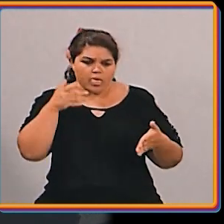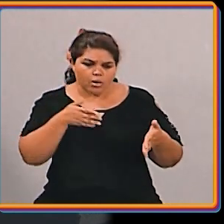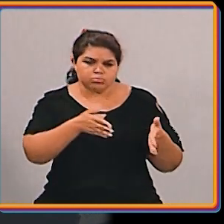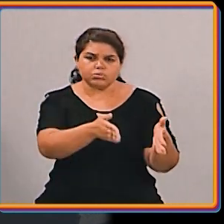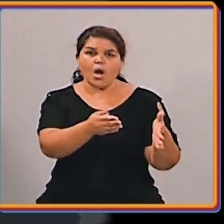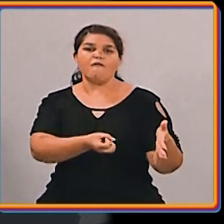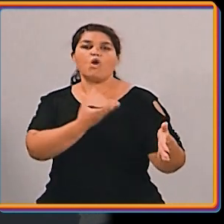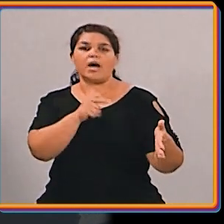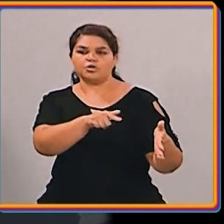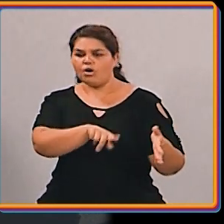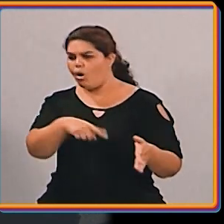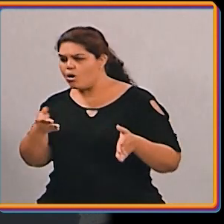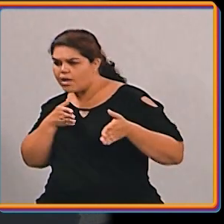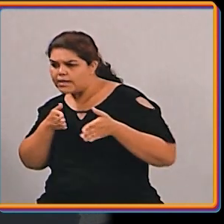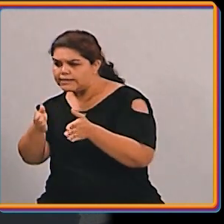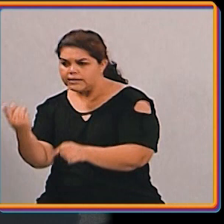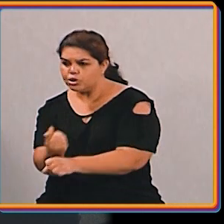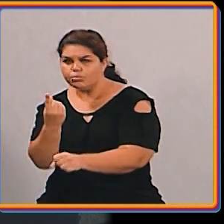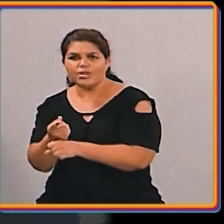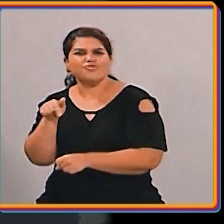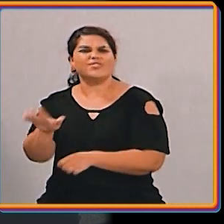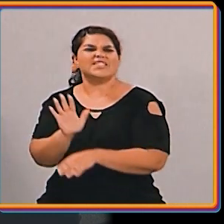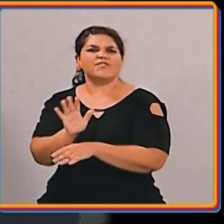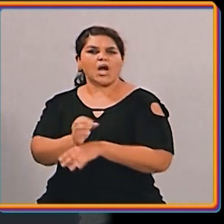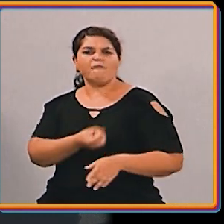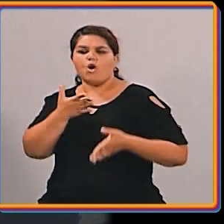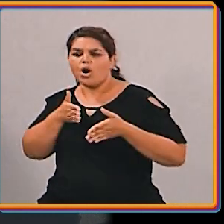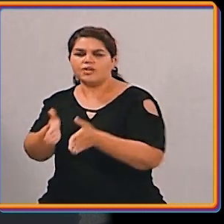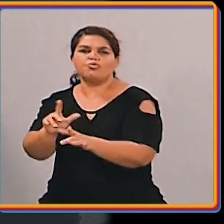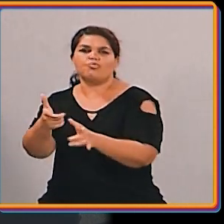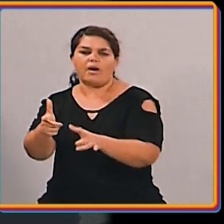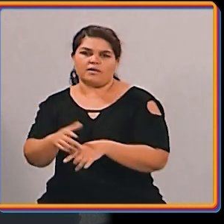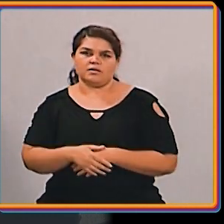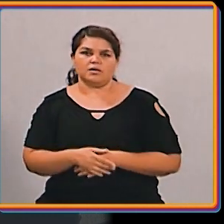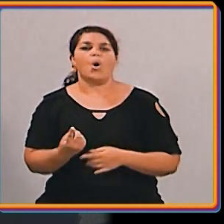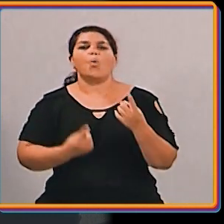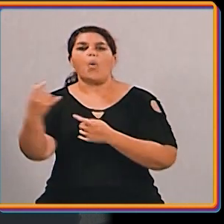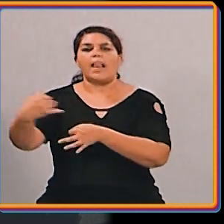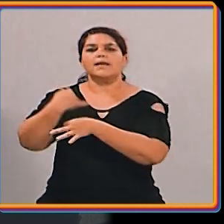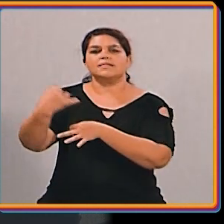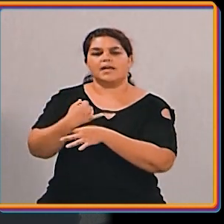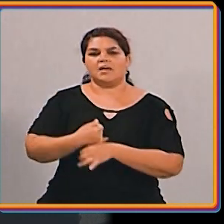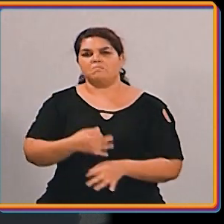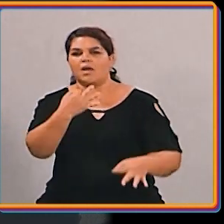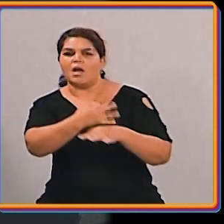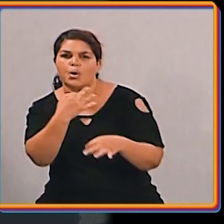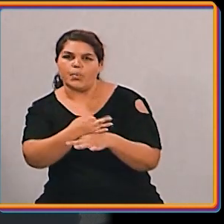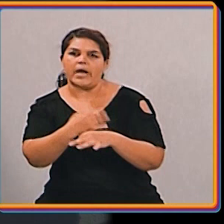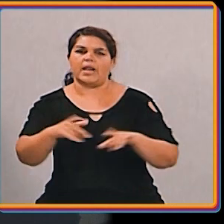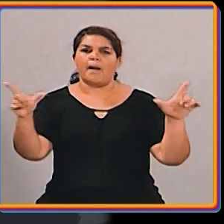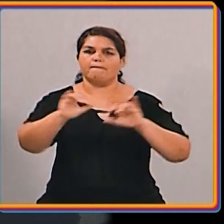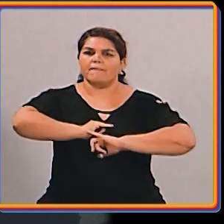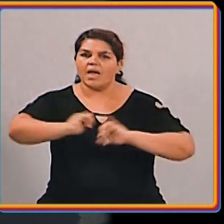creencia de lo que ellos consideran que pueden acceder está dada muchas veces por los medios de comunicación, por la escuela, por